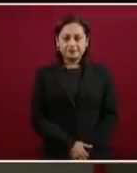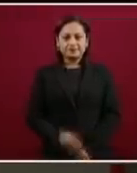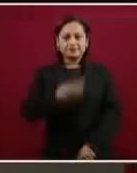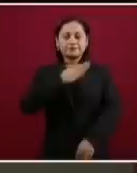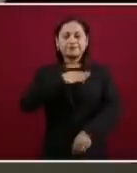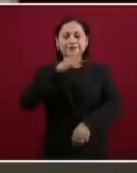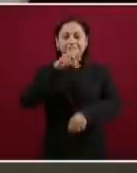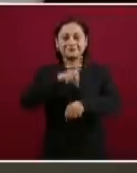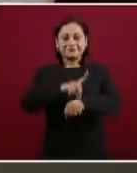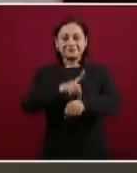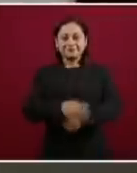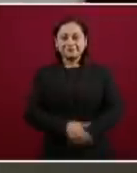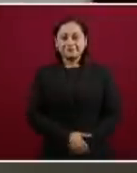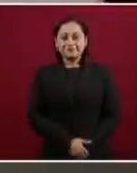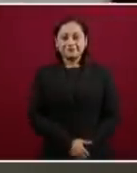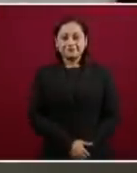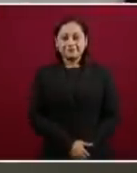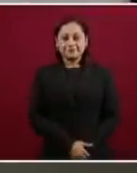días.